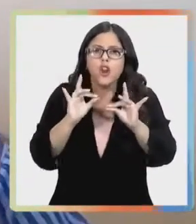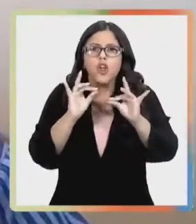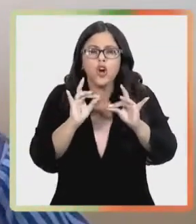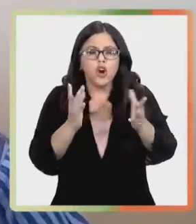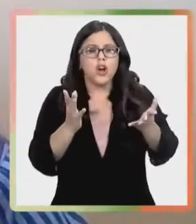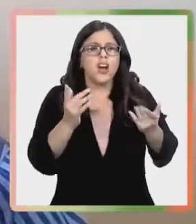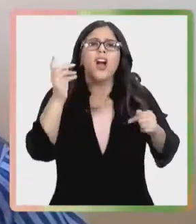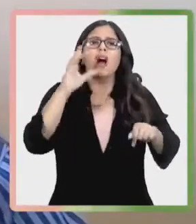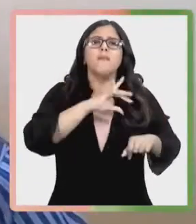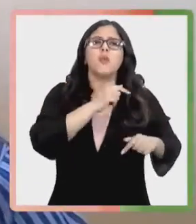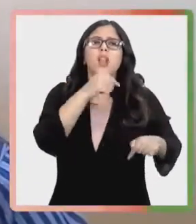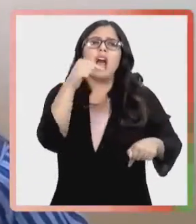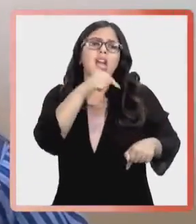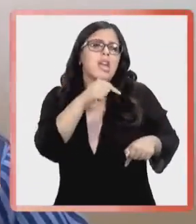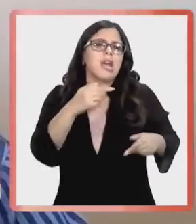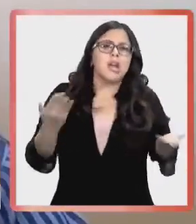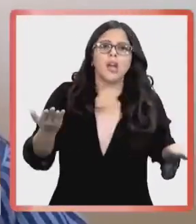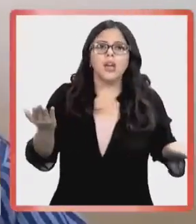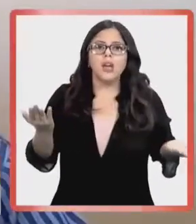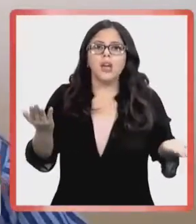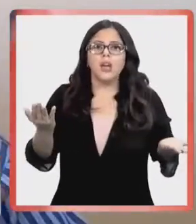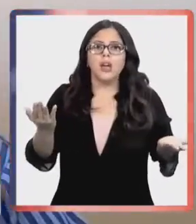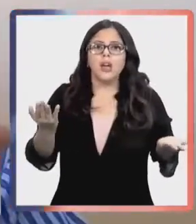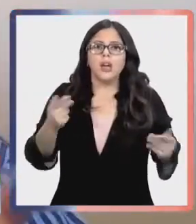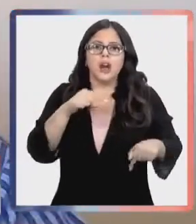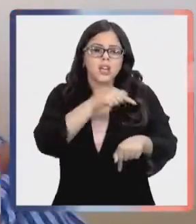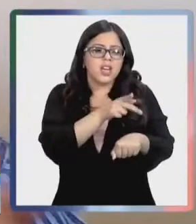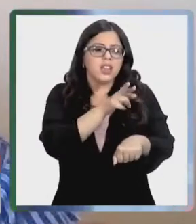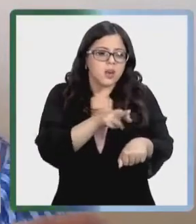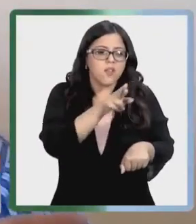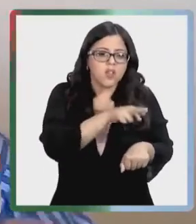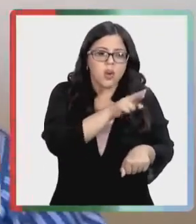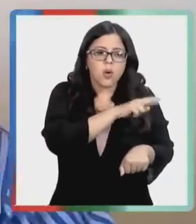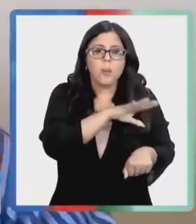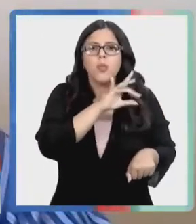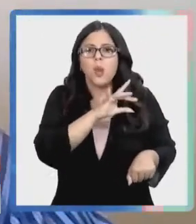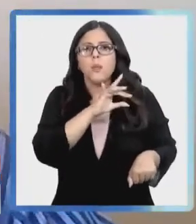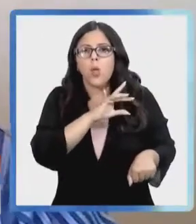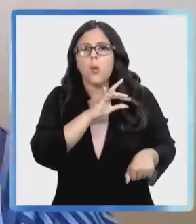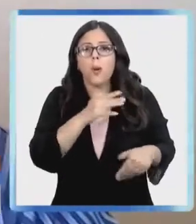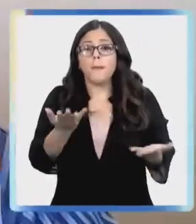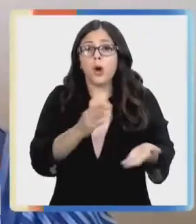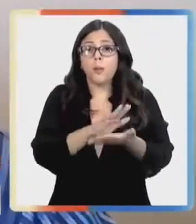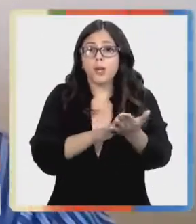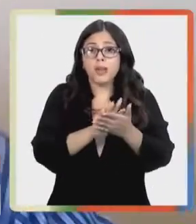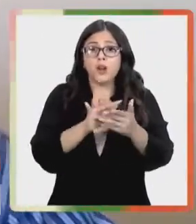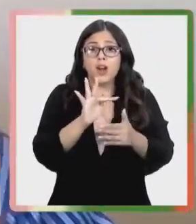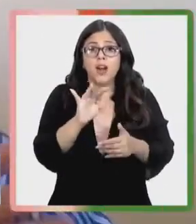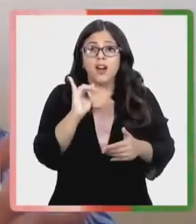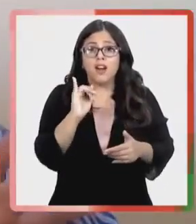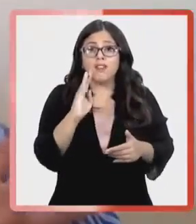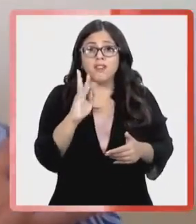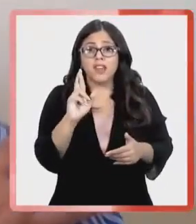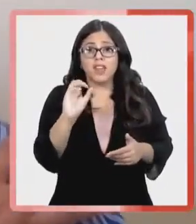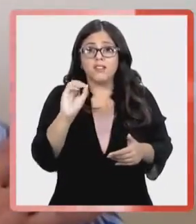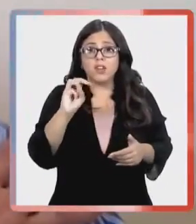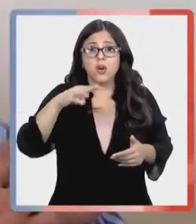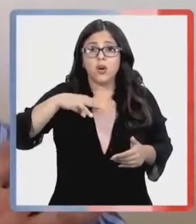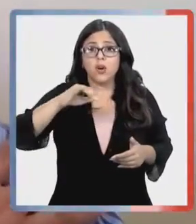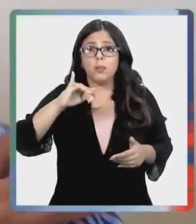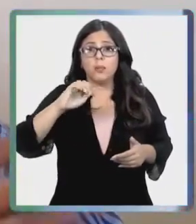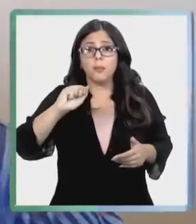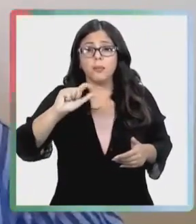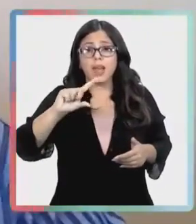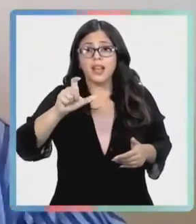punto, porque uno dice, me duele aquí, ya, y duele aquí una y otra vez, pero en el caso de la fibromialgia puede doler